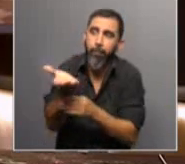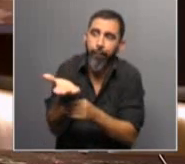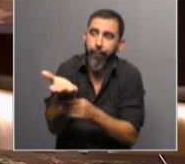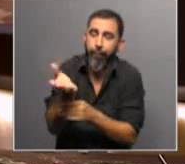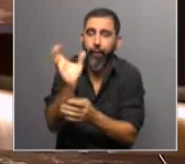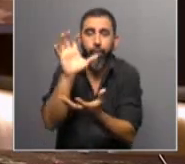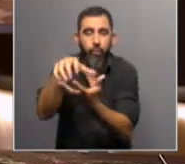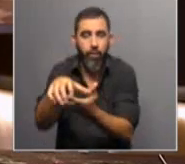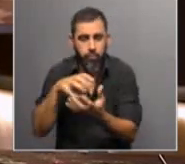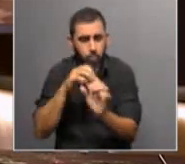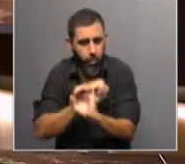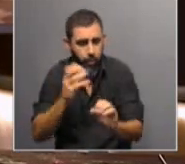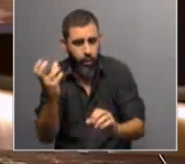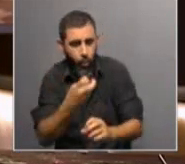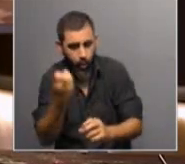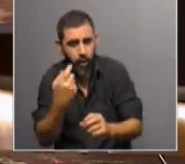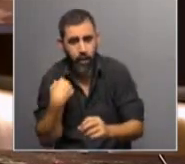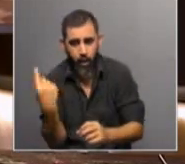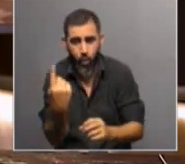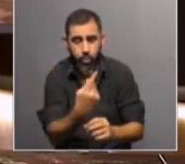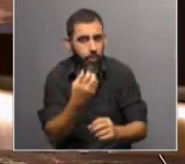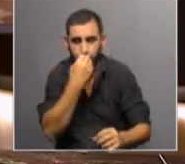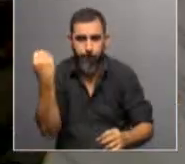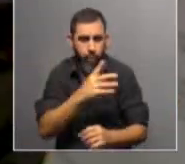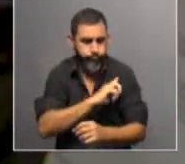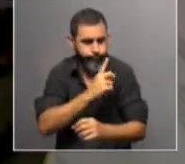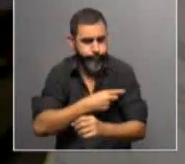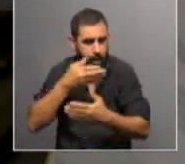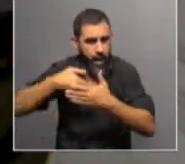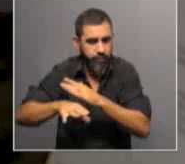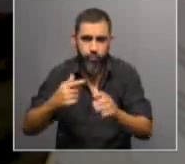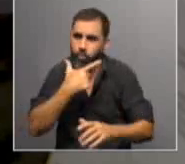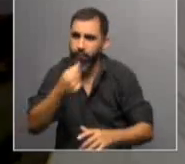directamente al centro, realmente potenció mucho las posibilidades de acceso.